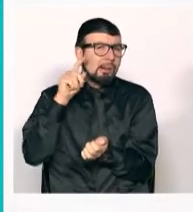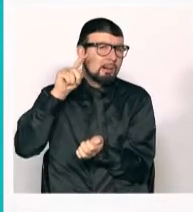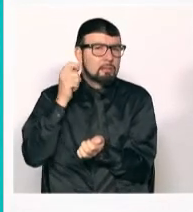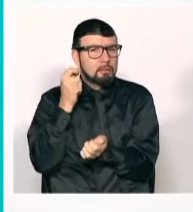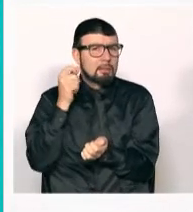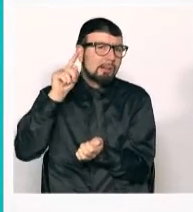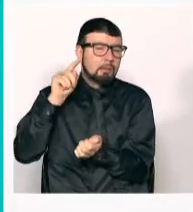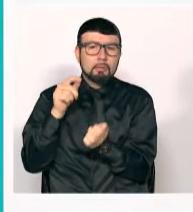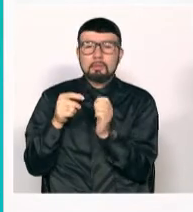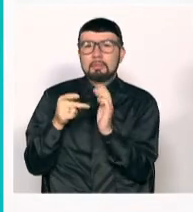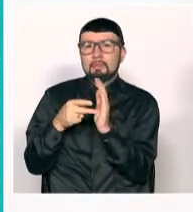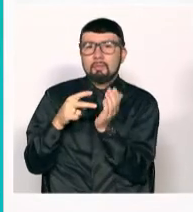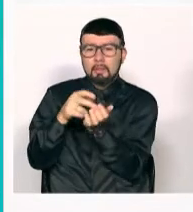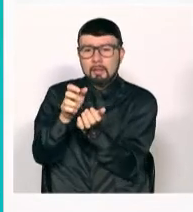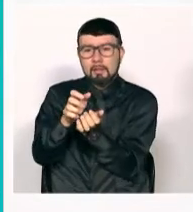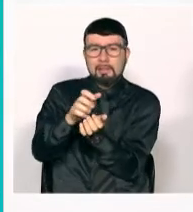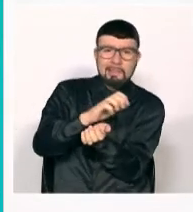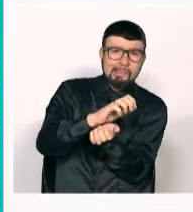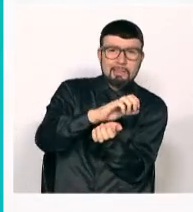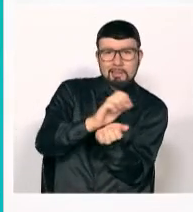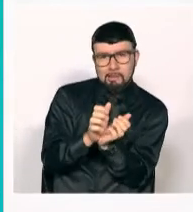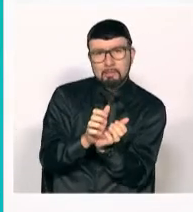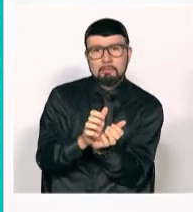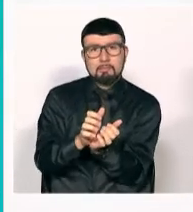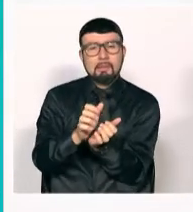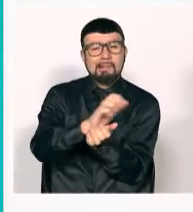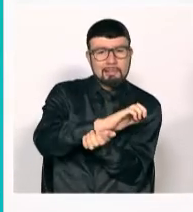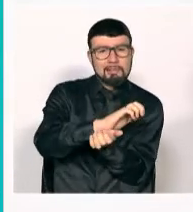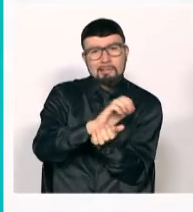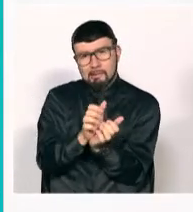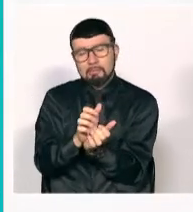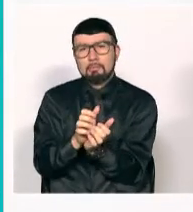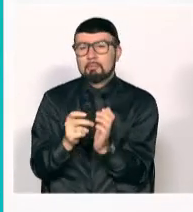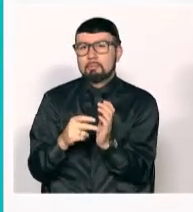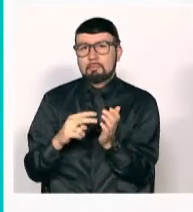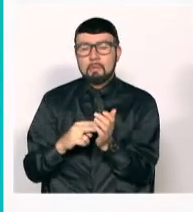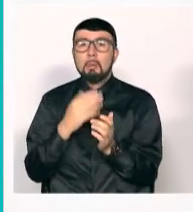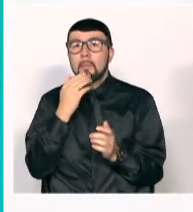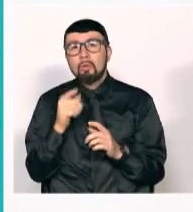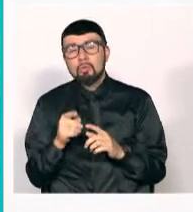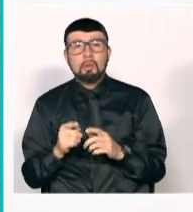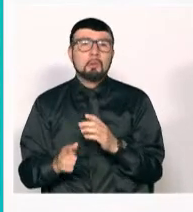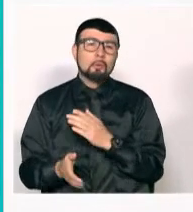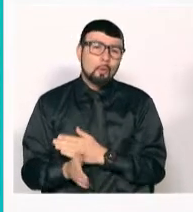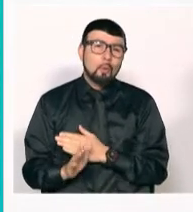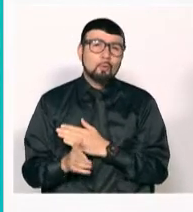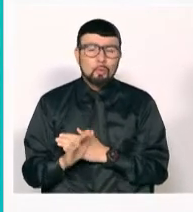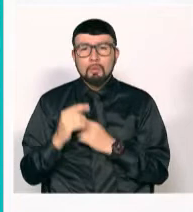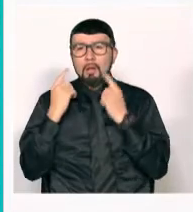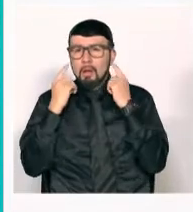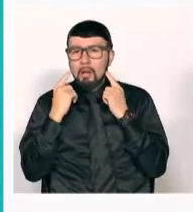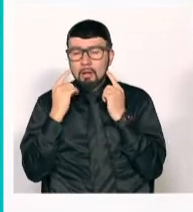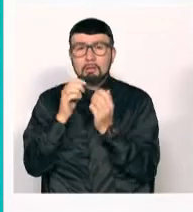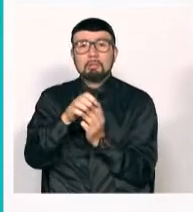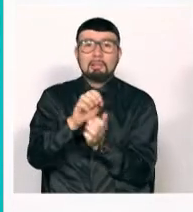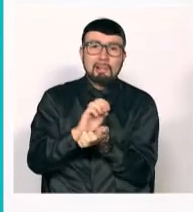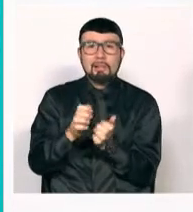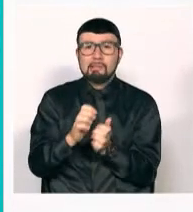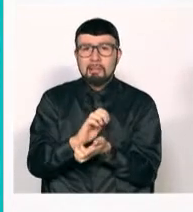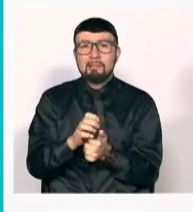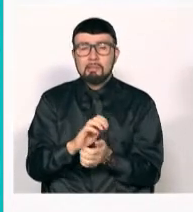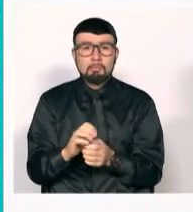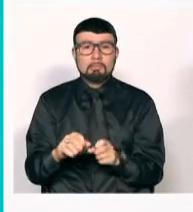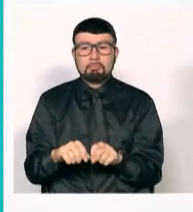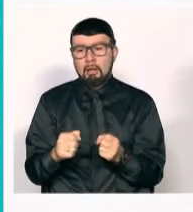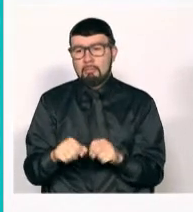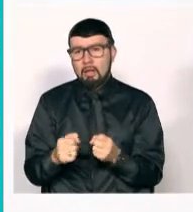sale y el cóndilo lo recaptura. Si nosotros constantemente estamos pellizcando el disquito articular, él se va a ir dañando.